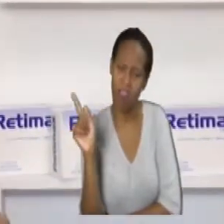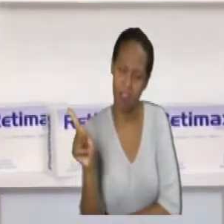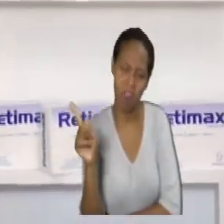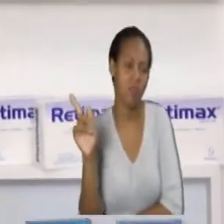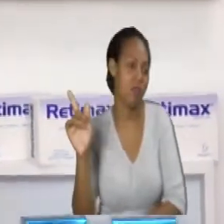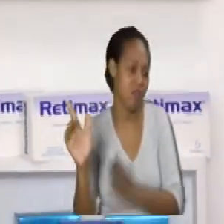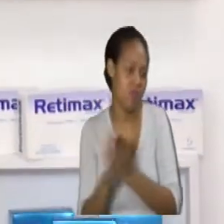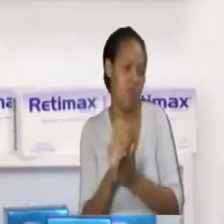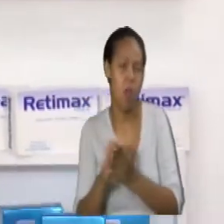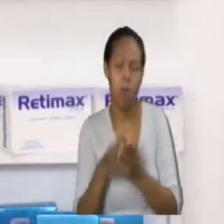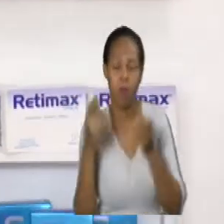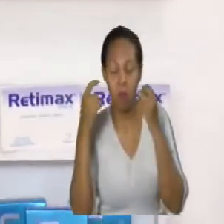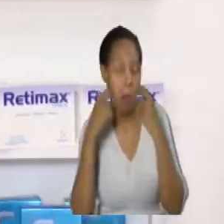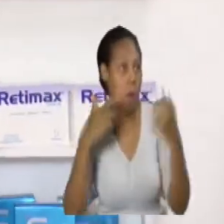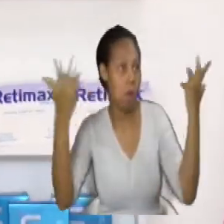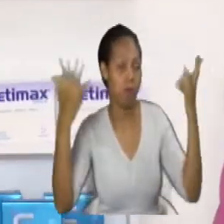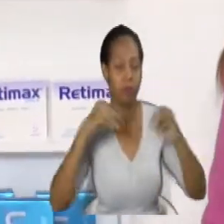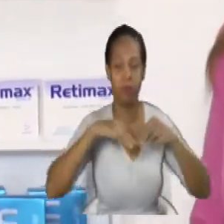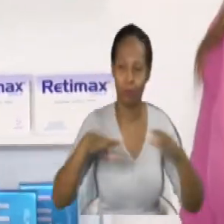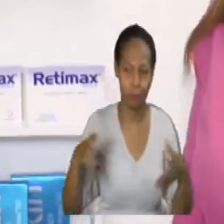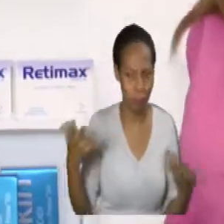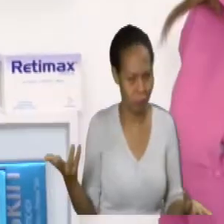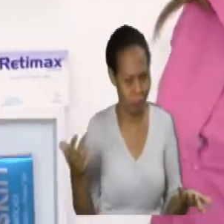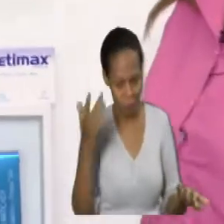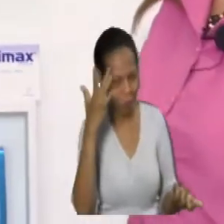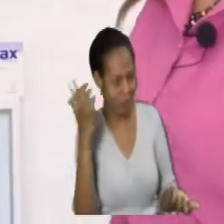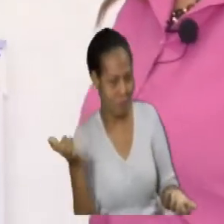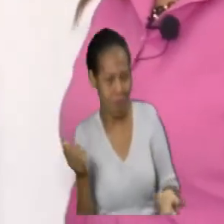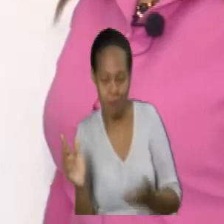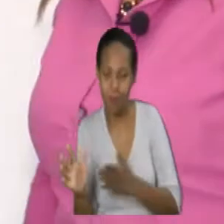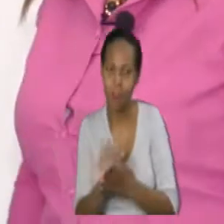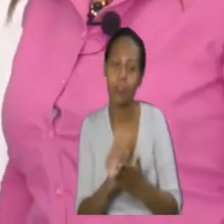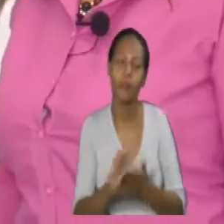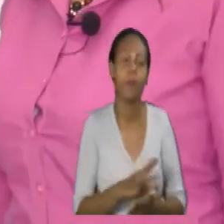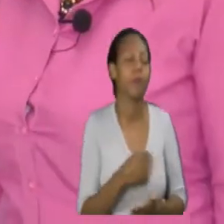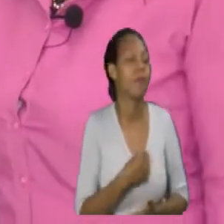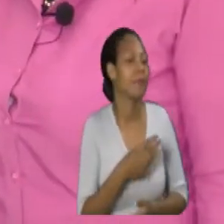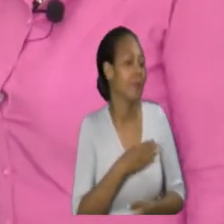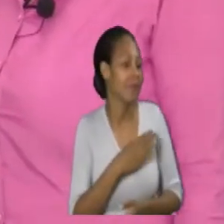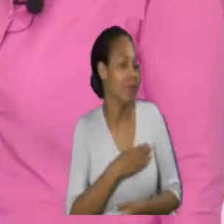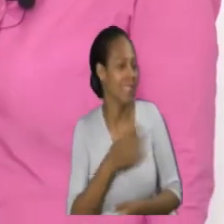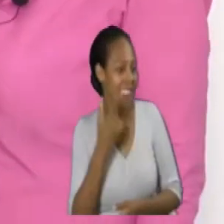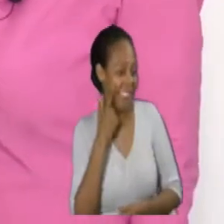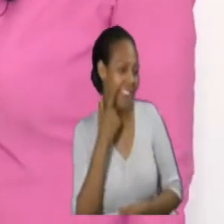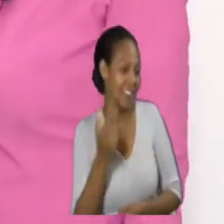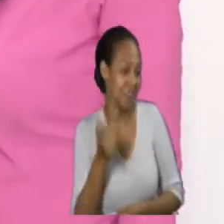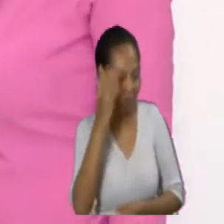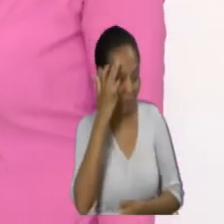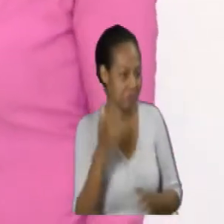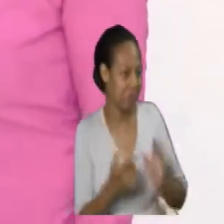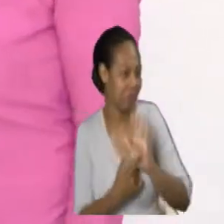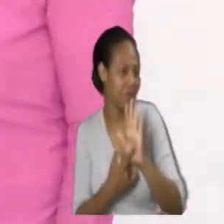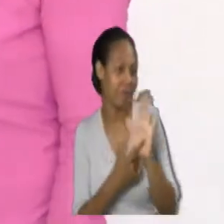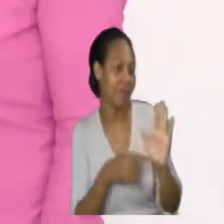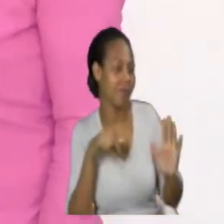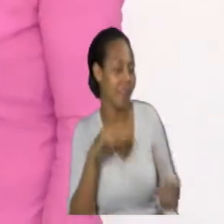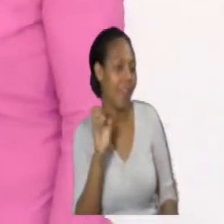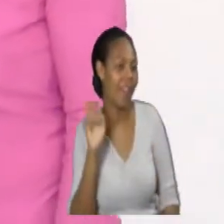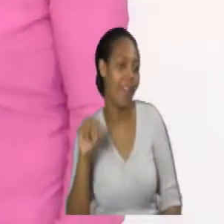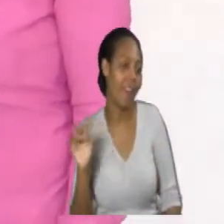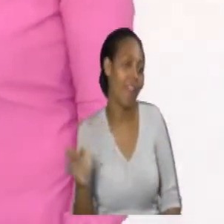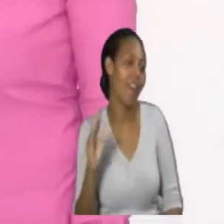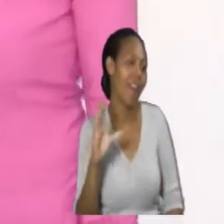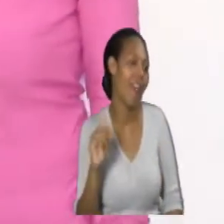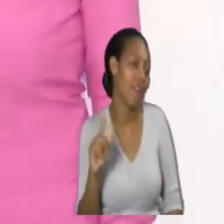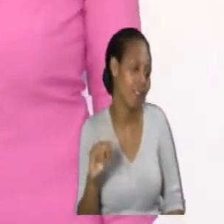tan reconocida aquí en Barranca Bermeja. Doña Cecilia, para mí es un honor tenerla en nuestro programa en casa, porque precisamente información como